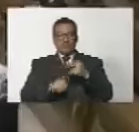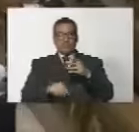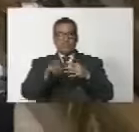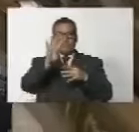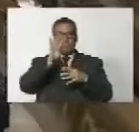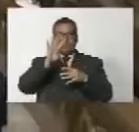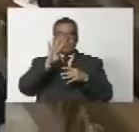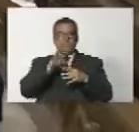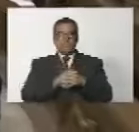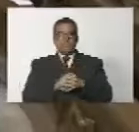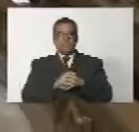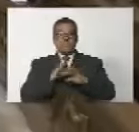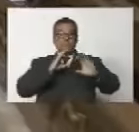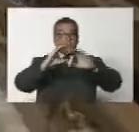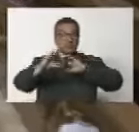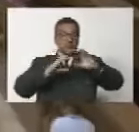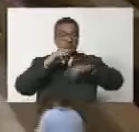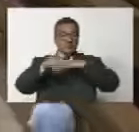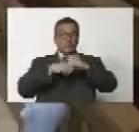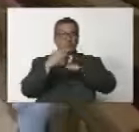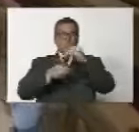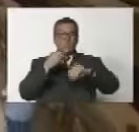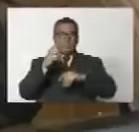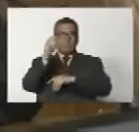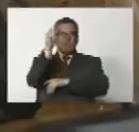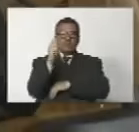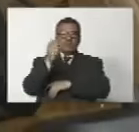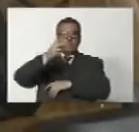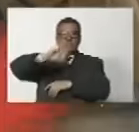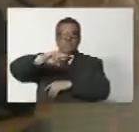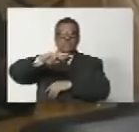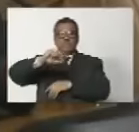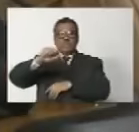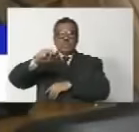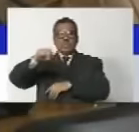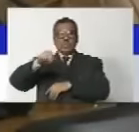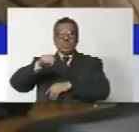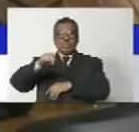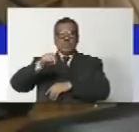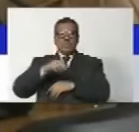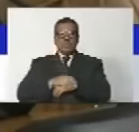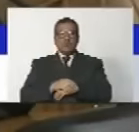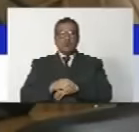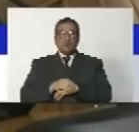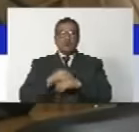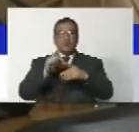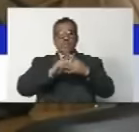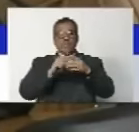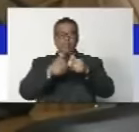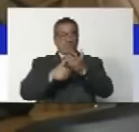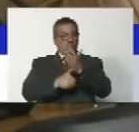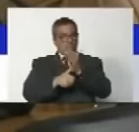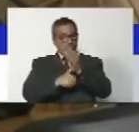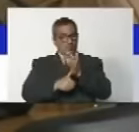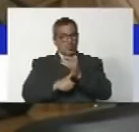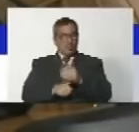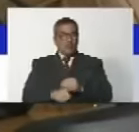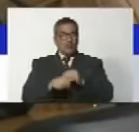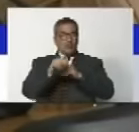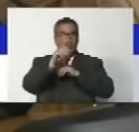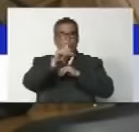número 4. Comunicación suscrita por el diputado Yolman José Gudiño Paradas, titular de la cédula de identidad